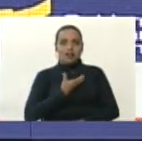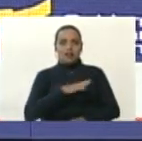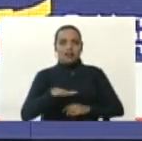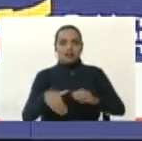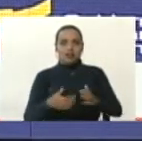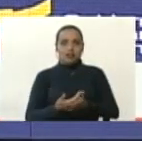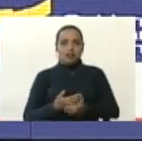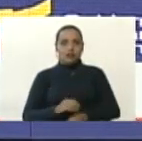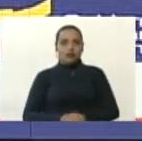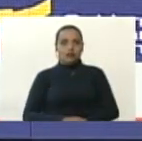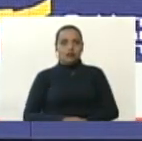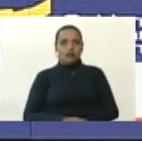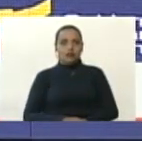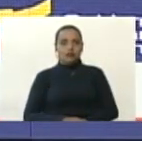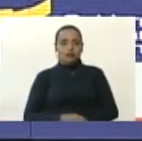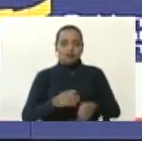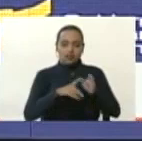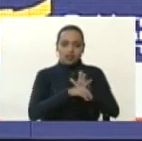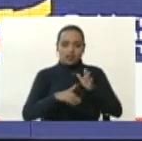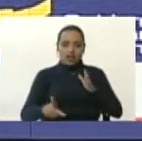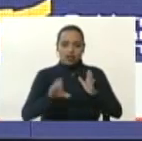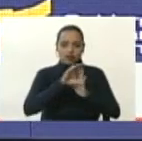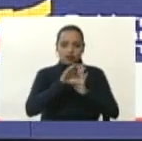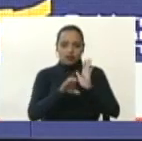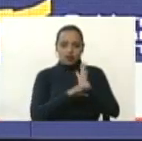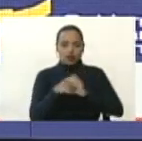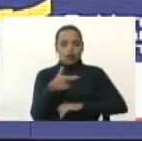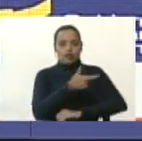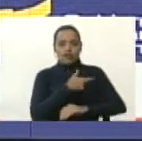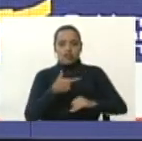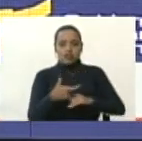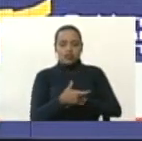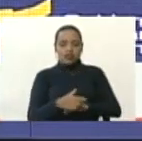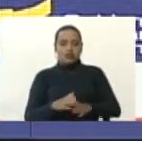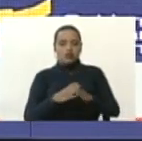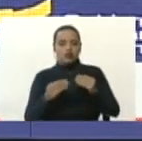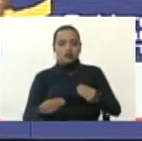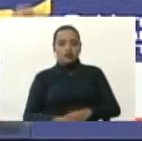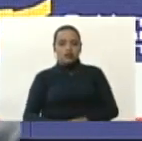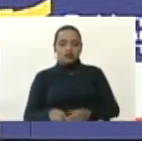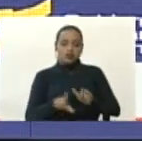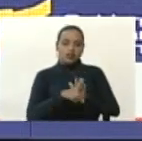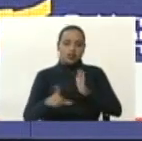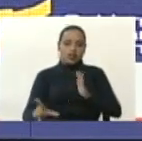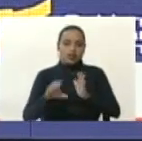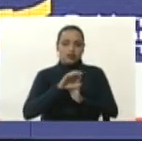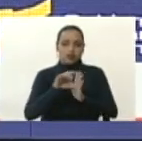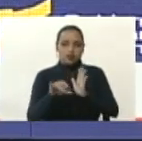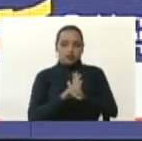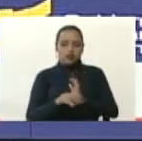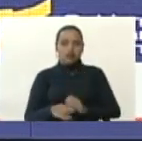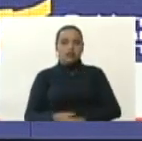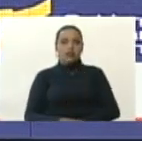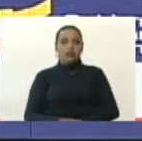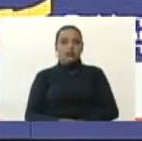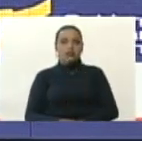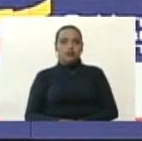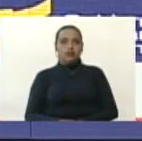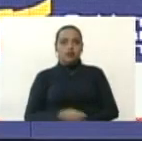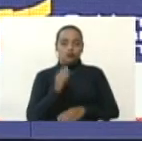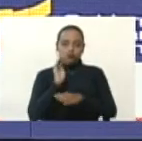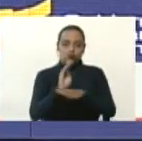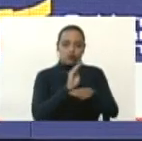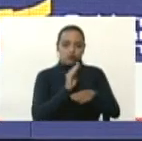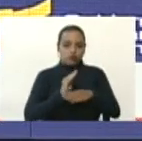alcaldesas legítimos constitucionales, con los gobernadores, gobernadoras legítimos constitucionales, con los protectores